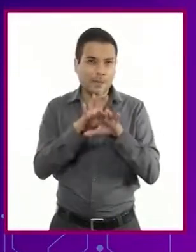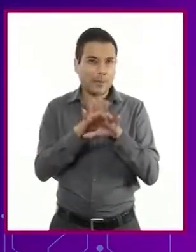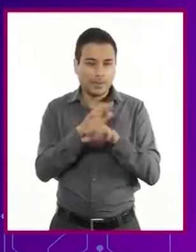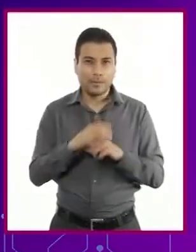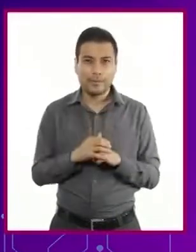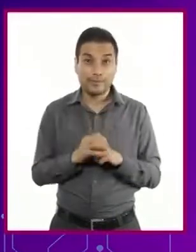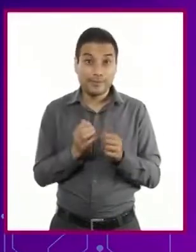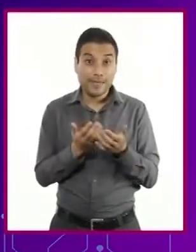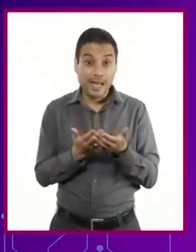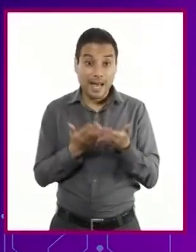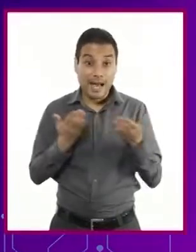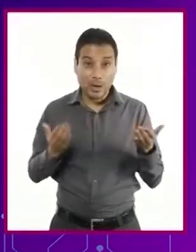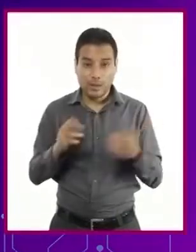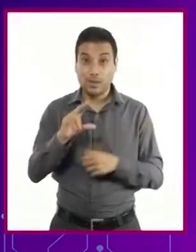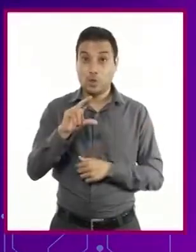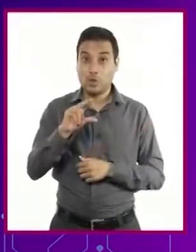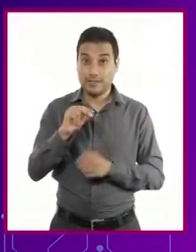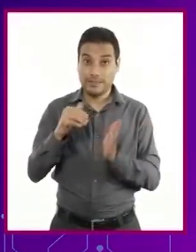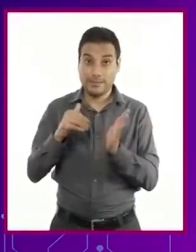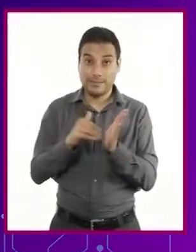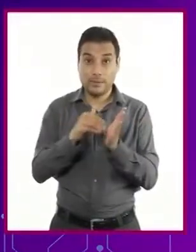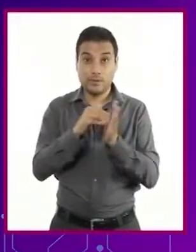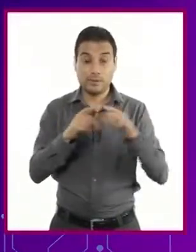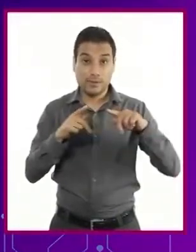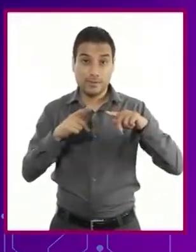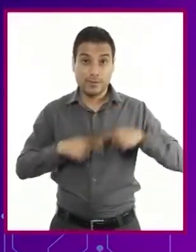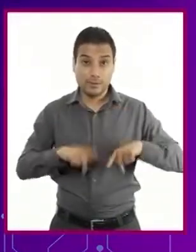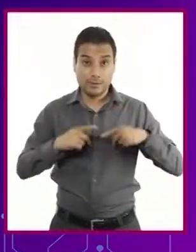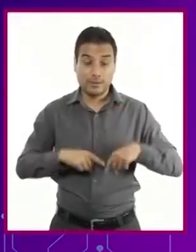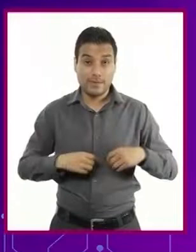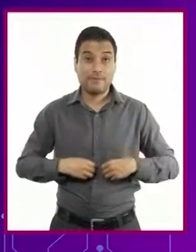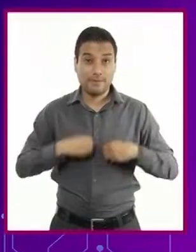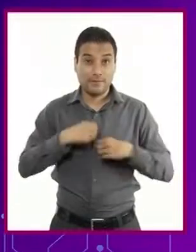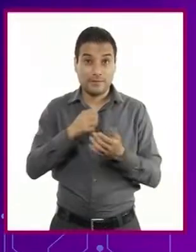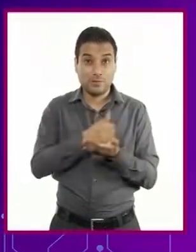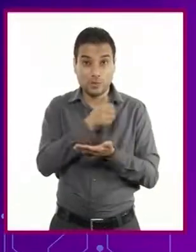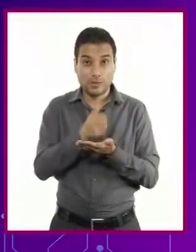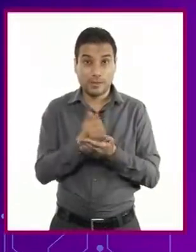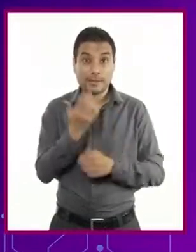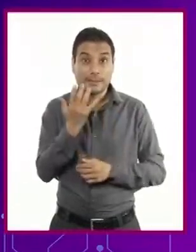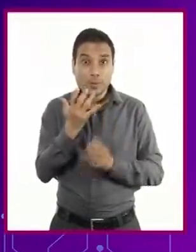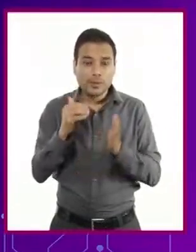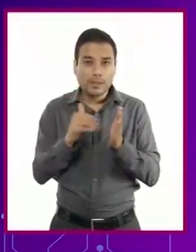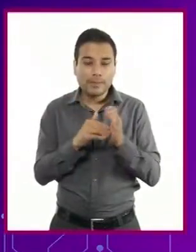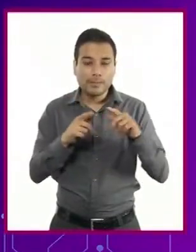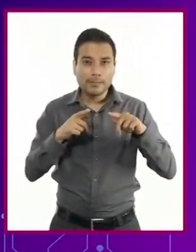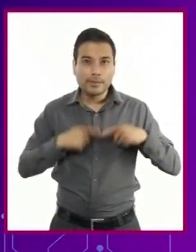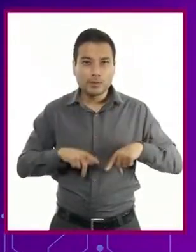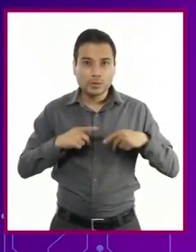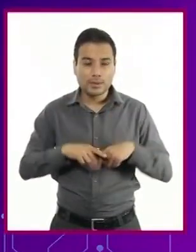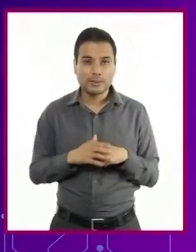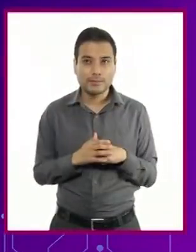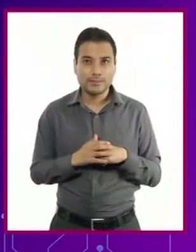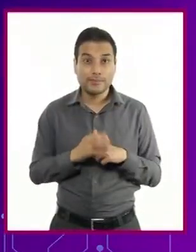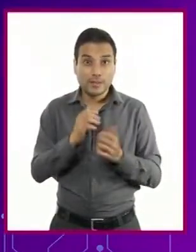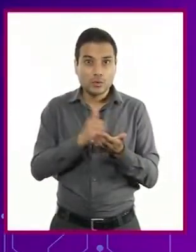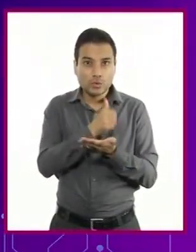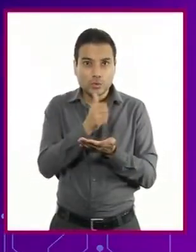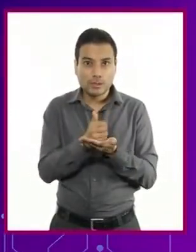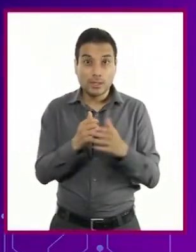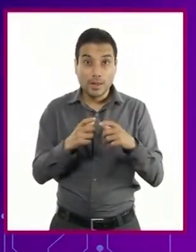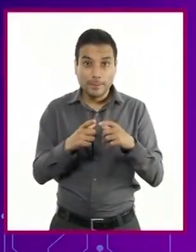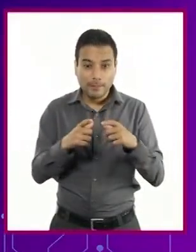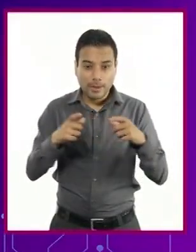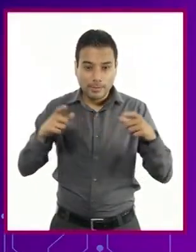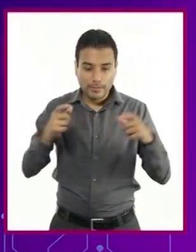Actualmente, poco más de 80 millones de personas vivimos en las ciudades de más de 50,000 habitantes. Crecen las ciudades y crecen las necesidades